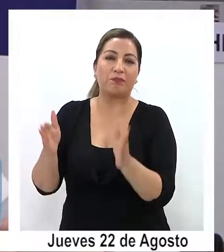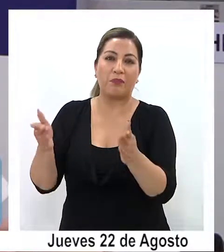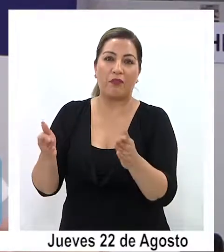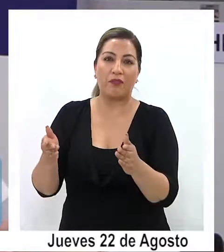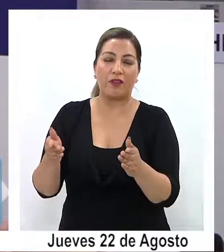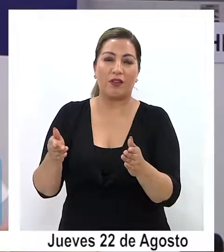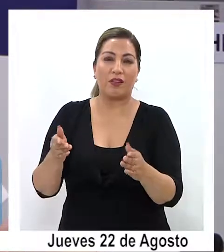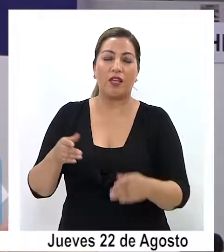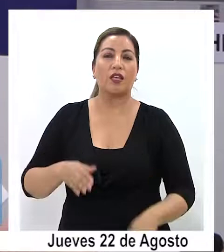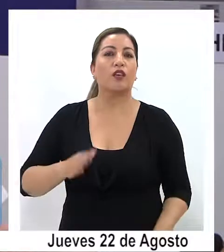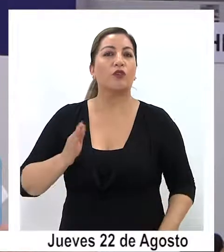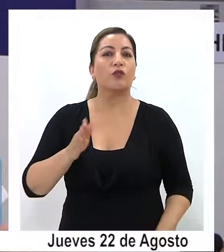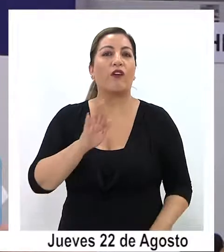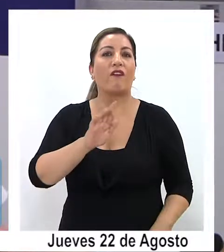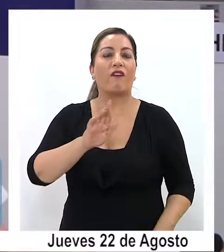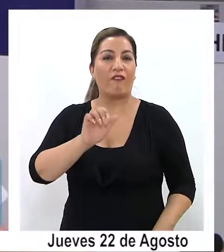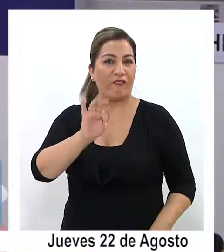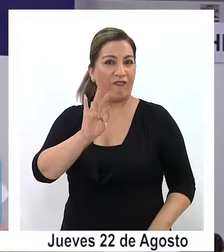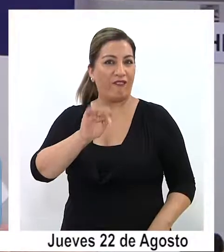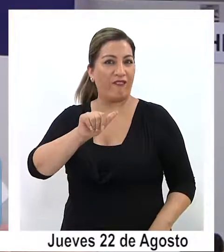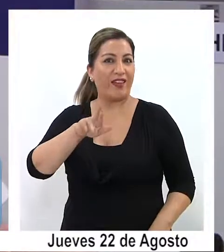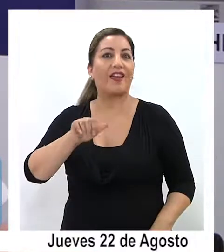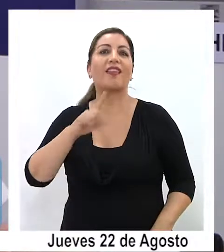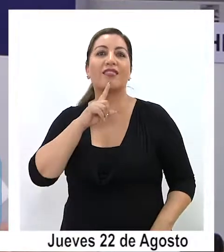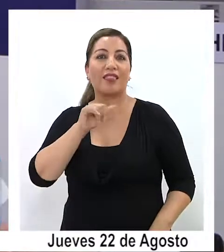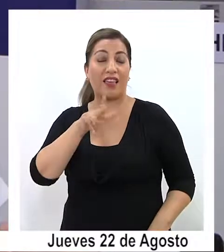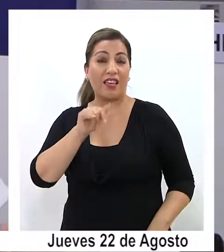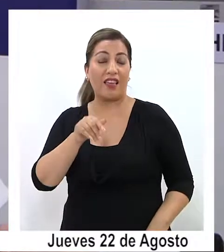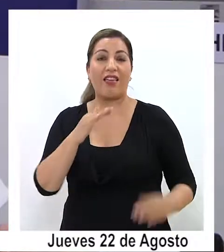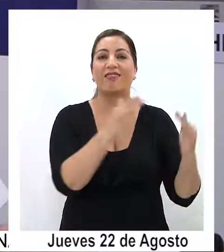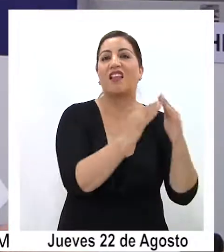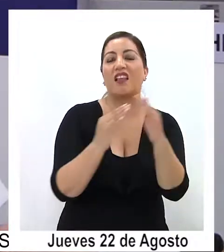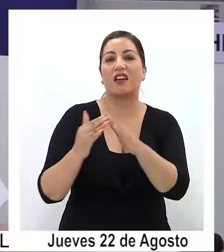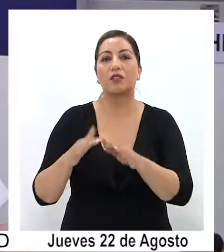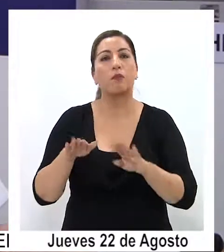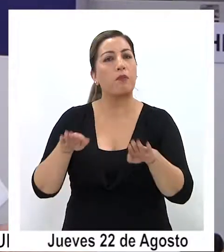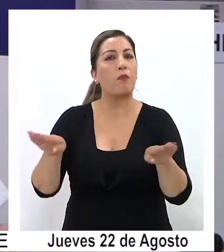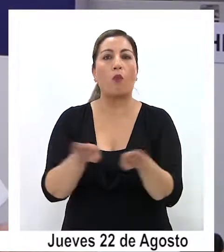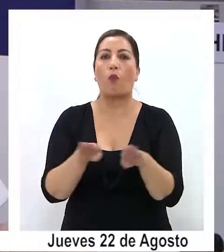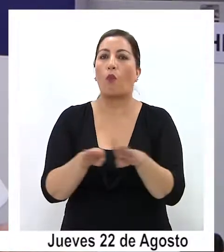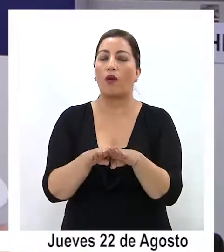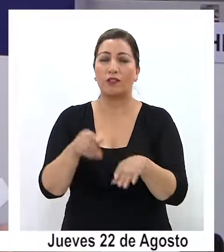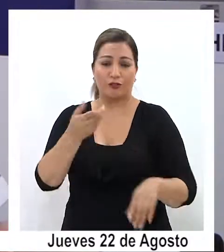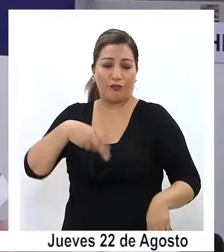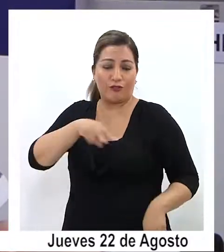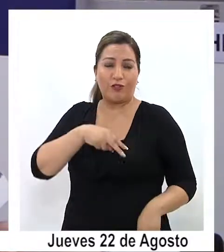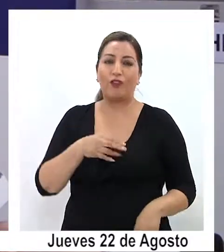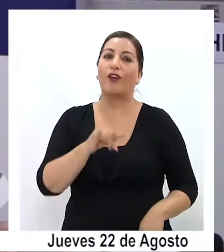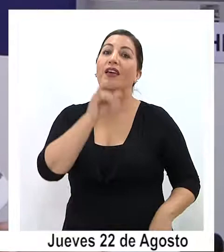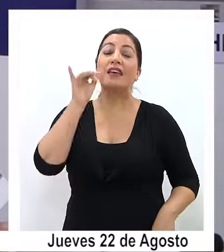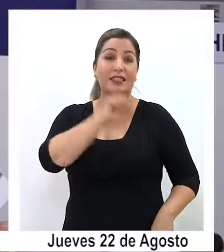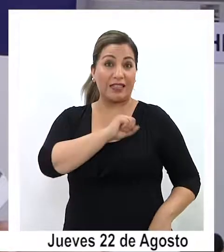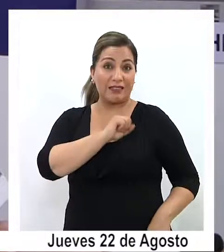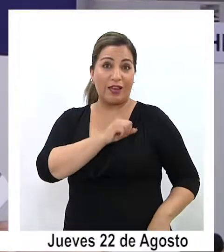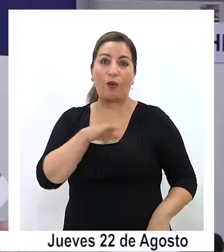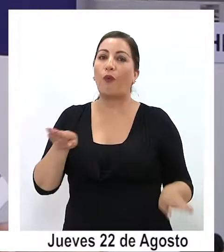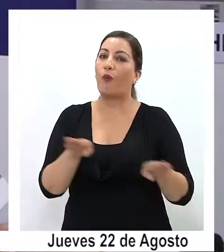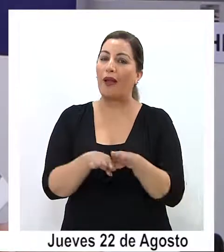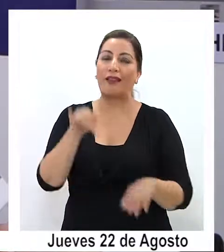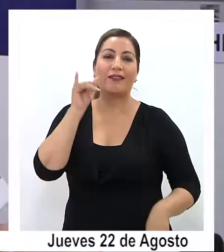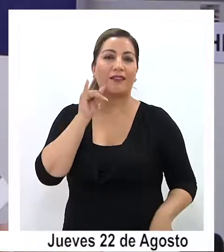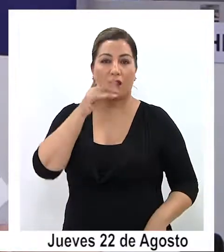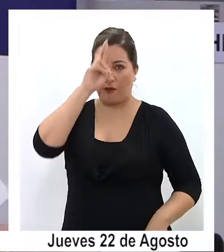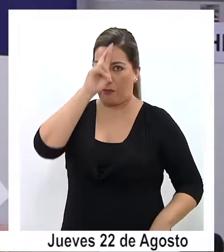el que sigan existiendo las ferreterías de barrio, las tradicionales, al igual que la nuestra allá en Santiago, acá en Iquique. Respetar al